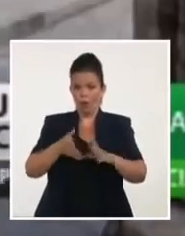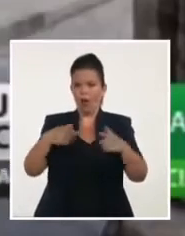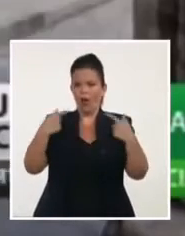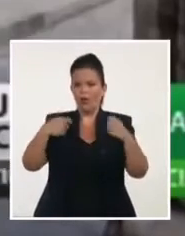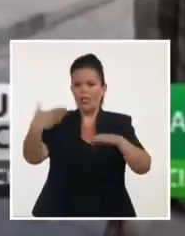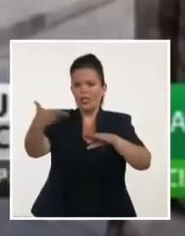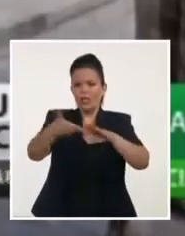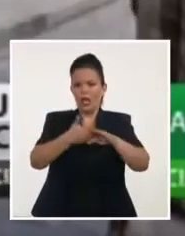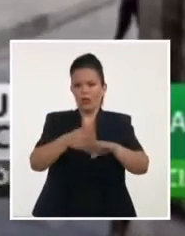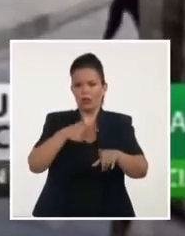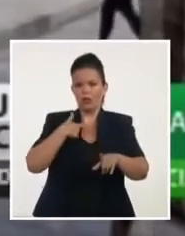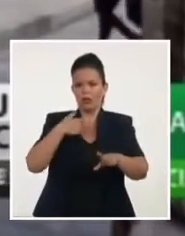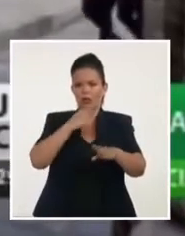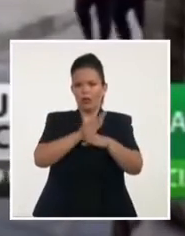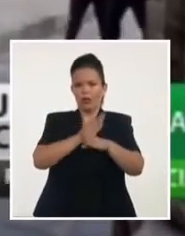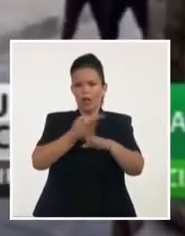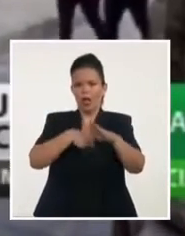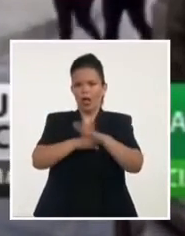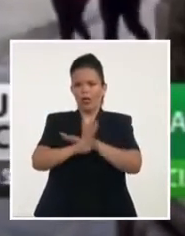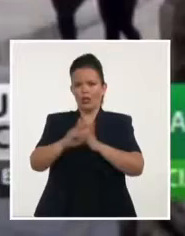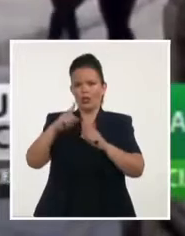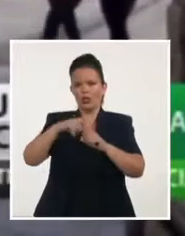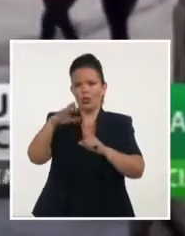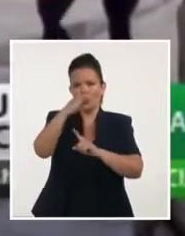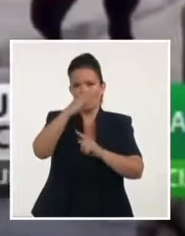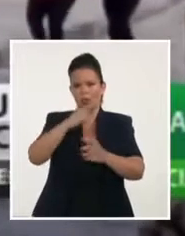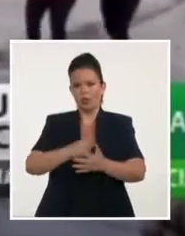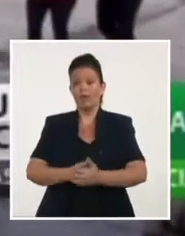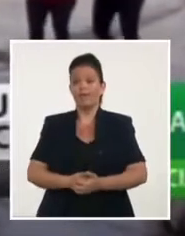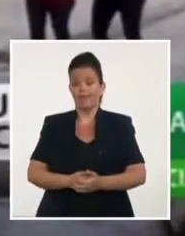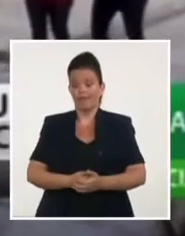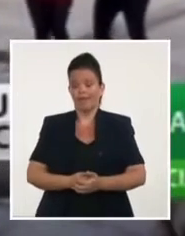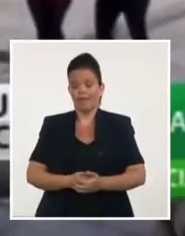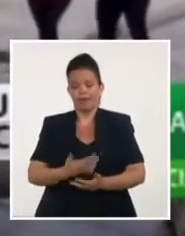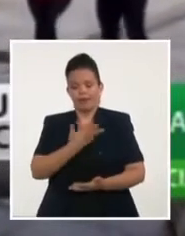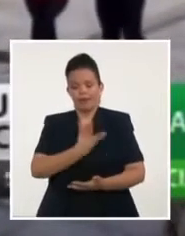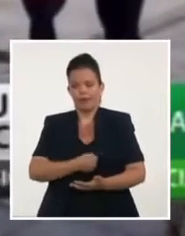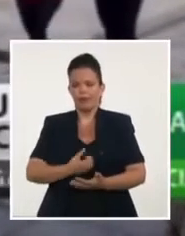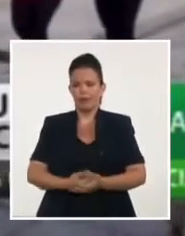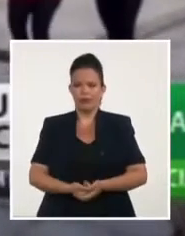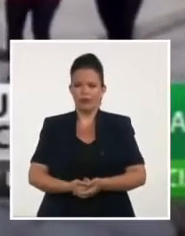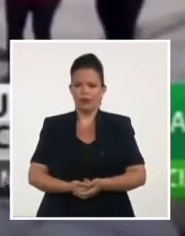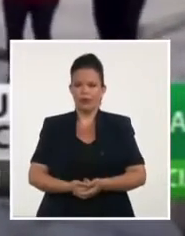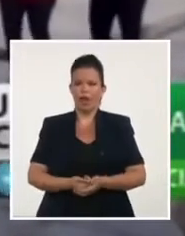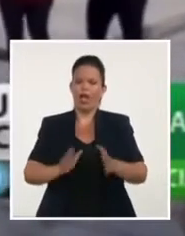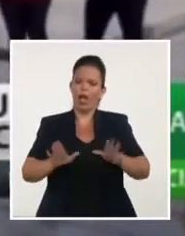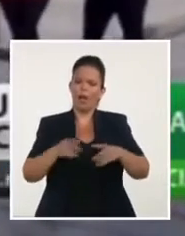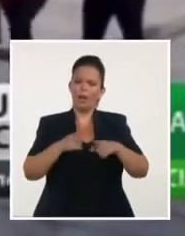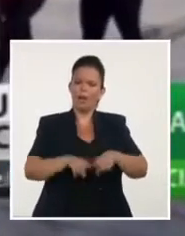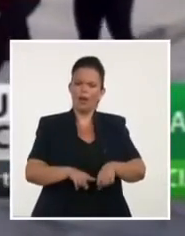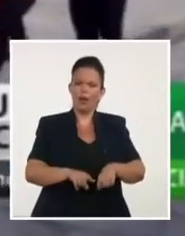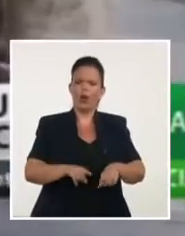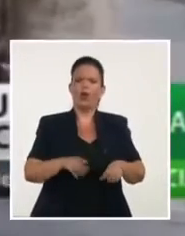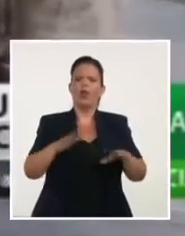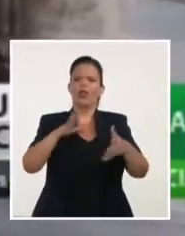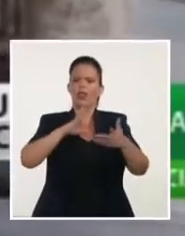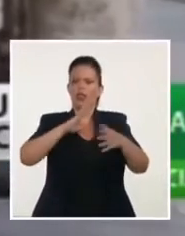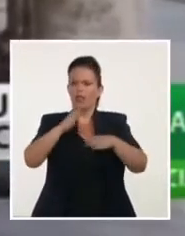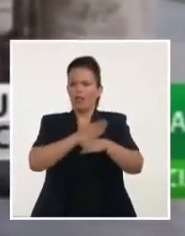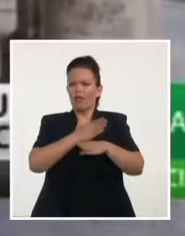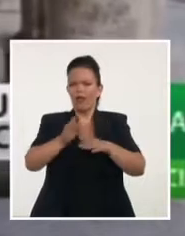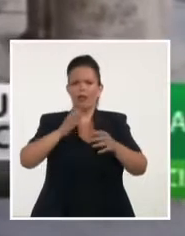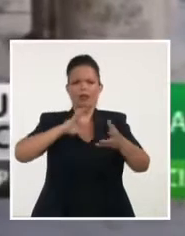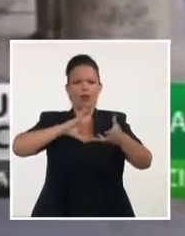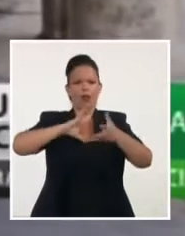revolución. Pero no fue el único caso de manipulación, tu foto. Hubo otros casos también de manipulación en cuanto a fotos, videos.